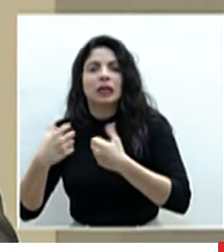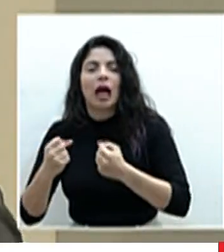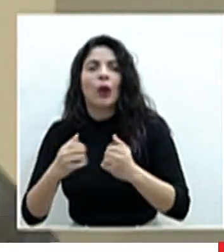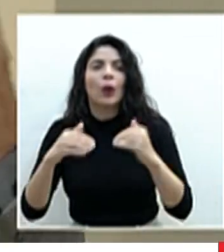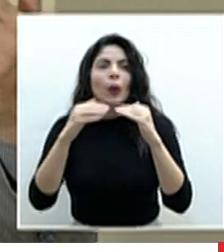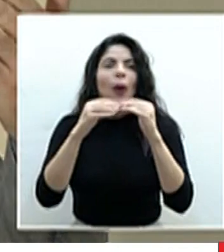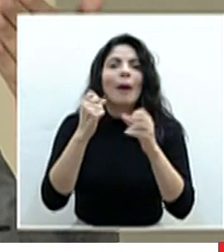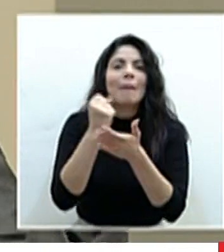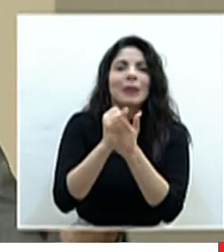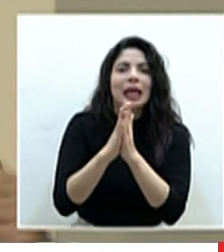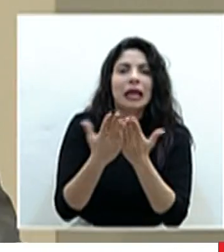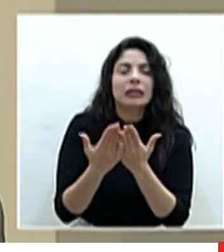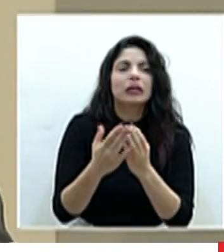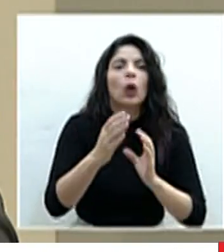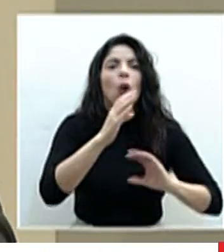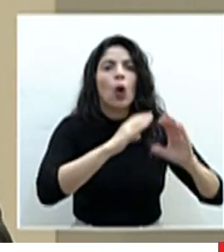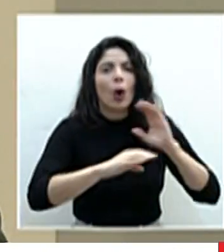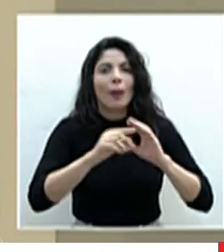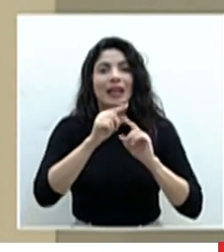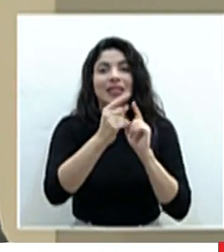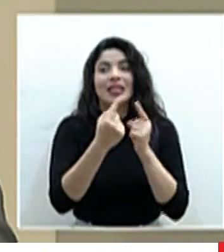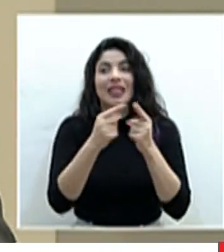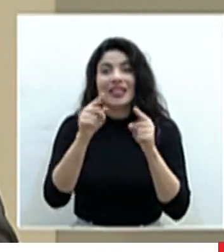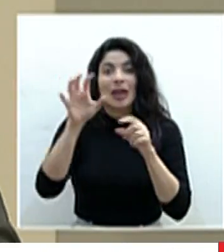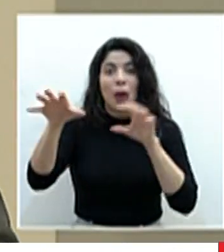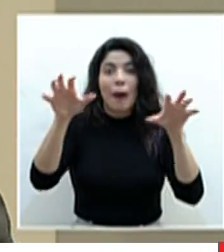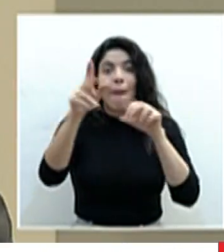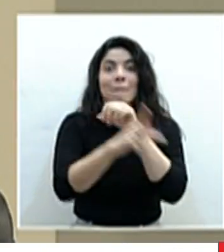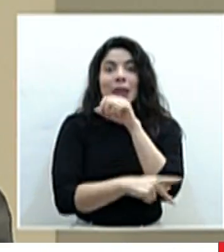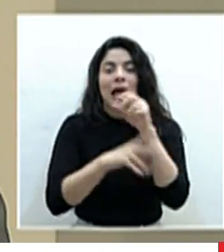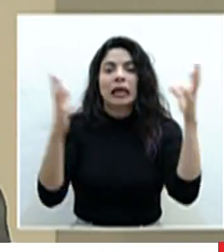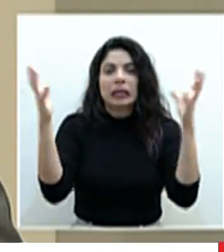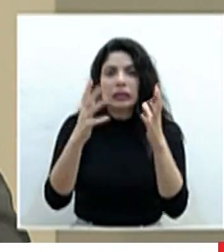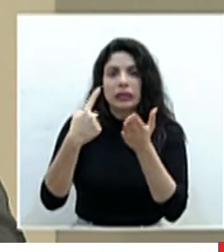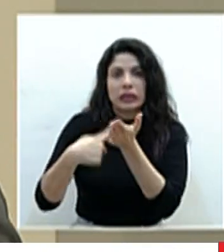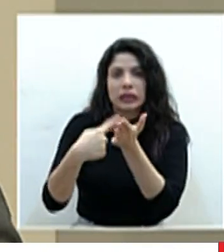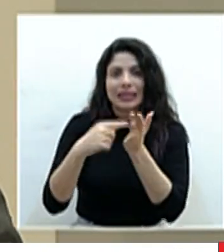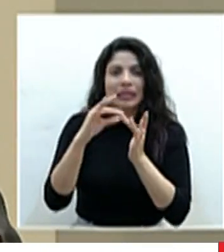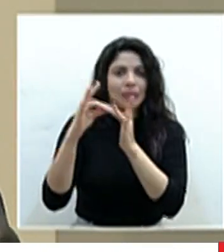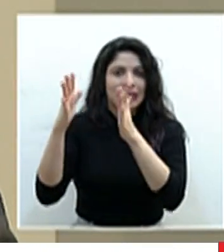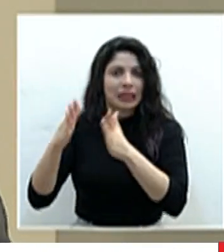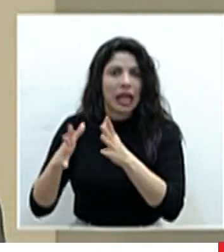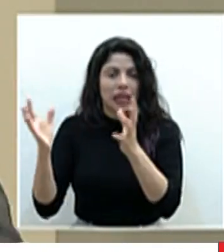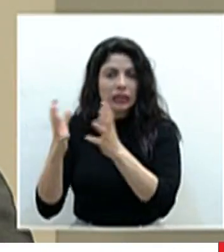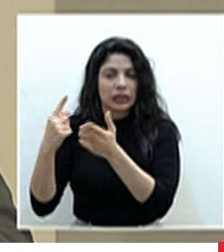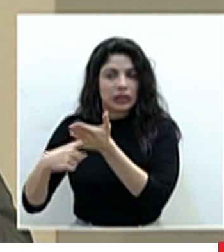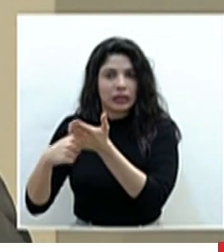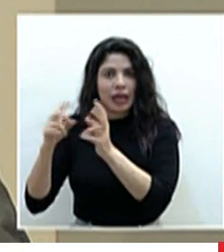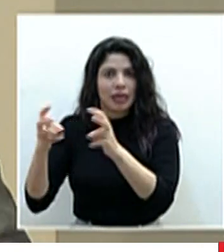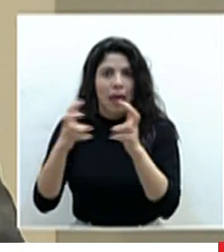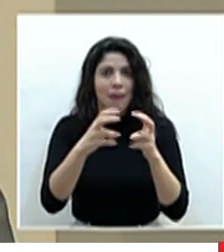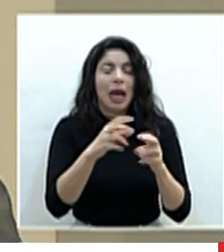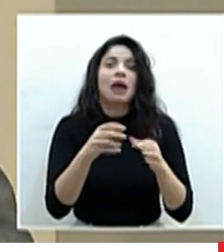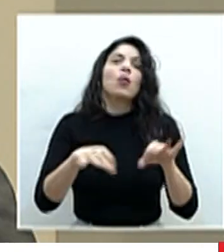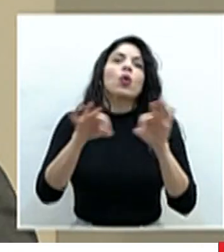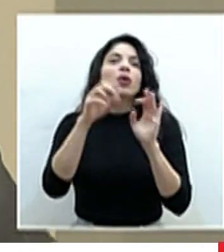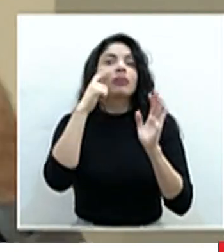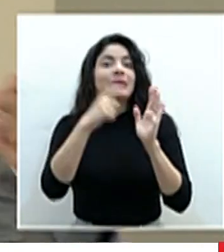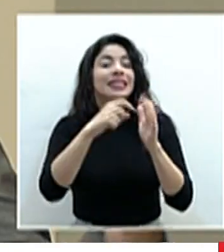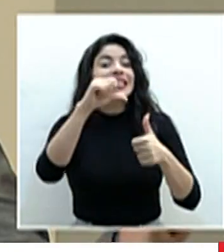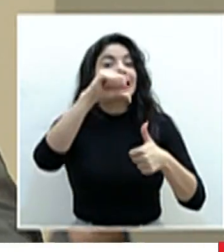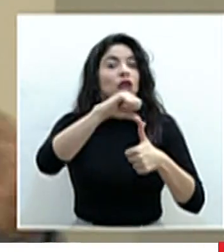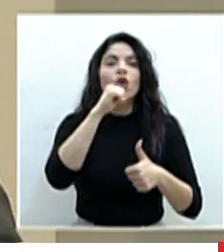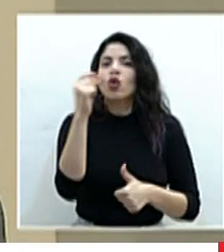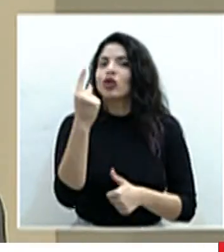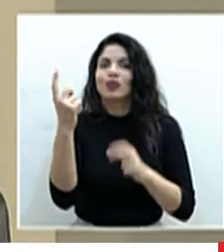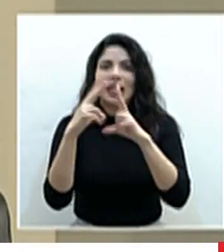migración, en materia de comercio. Sin embargo, es importante reconocer que en la región centroamericana, no solamente en Nicaragua, en